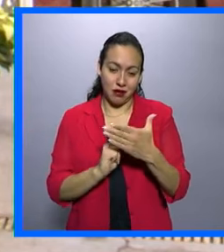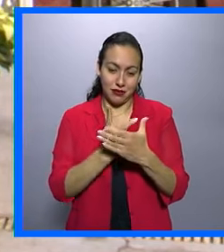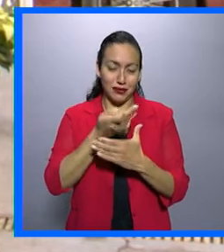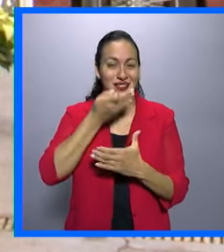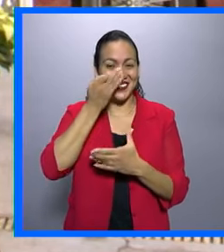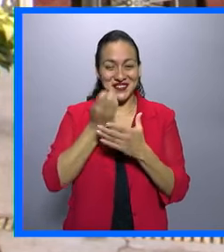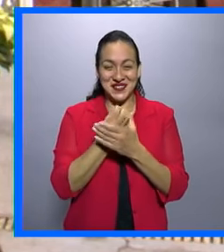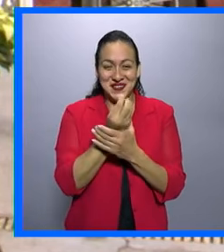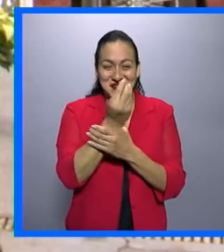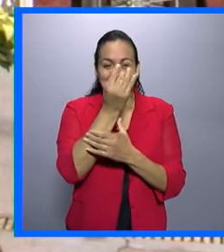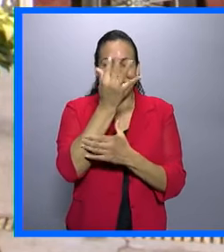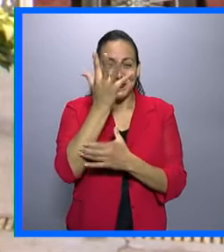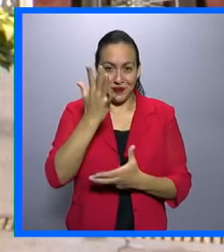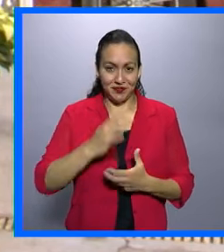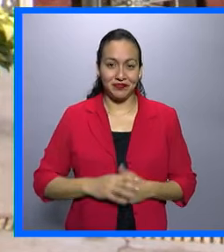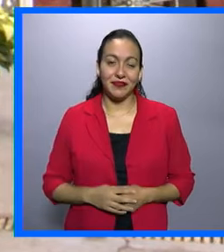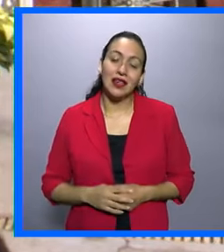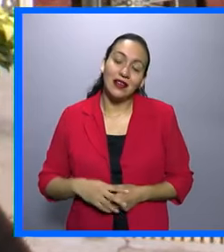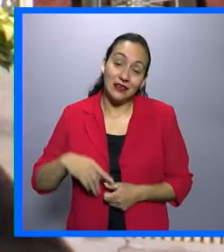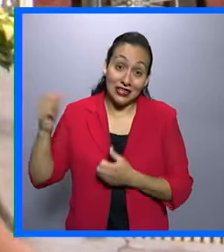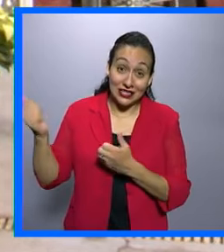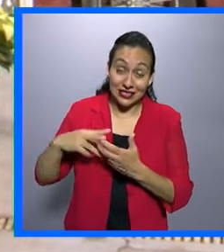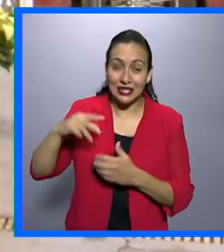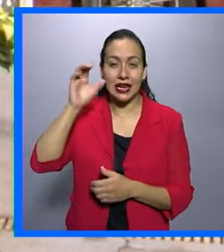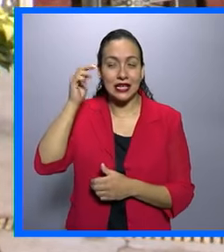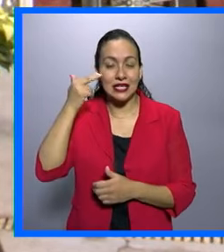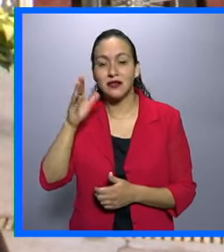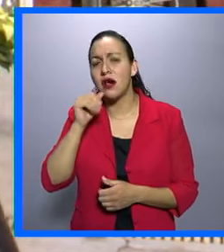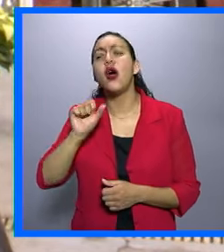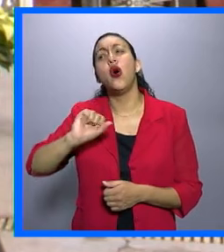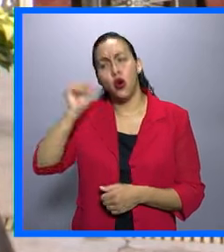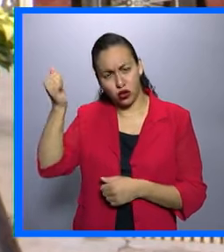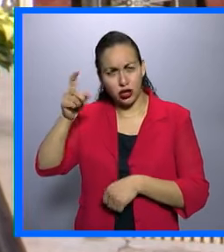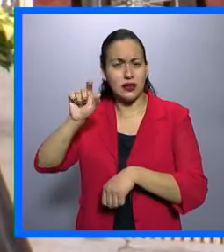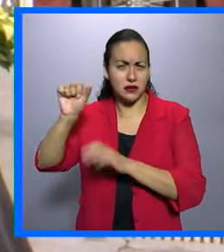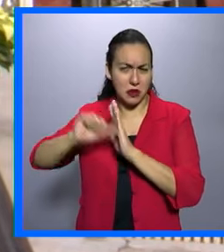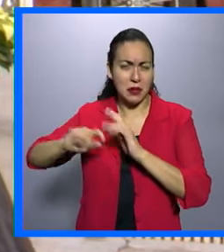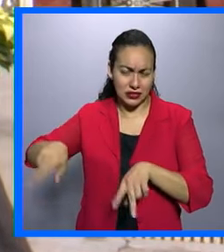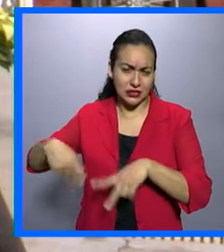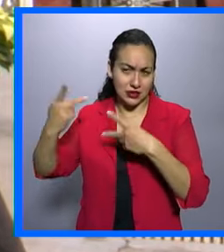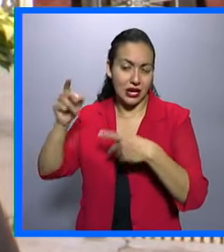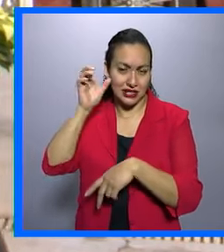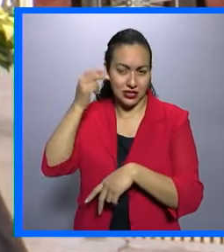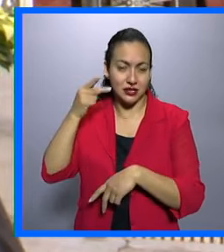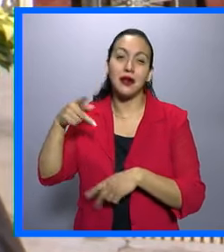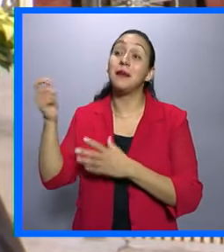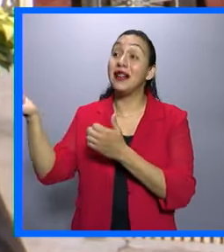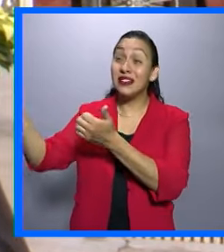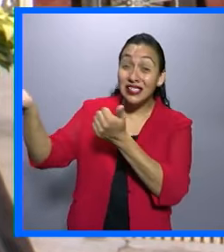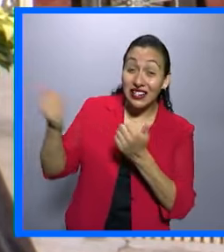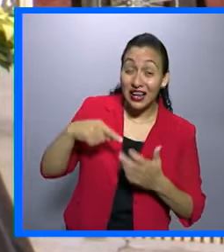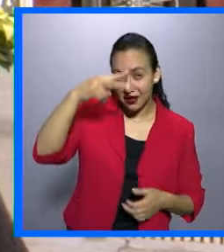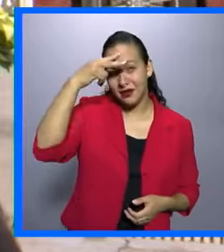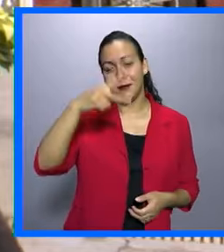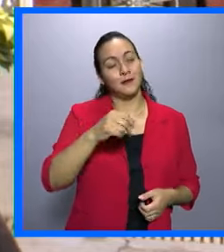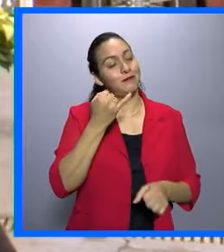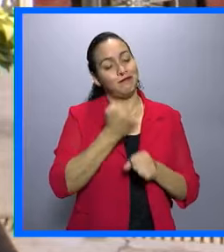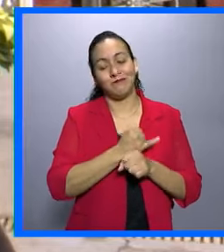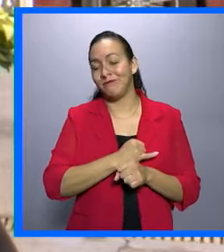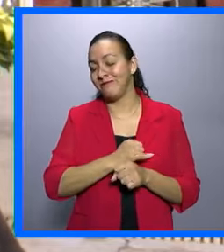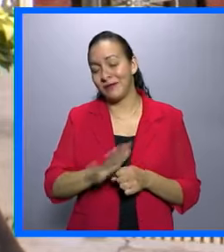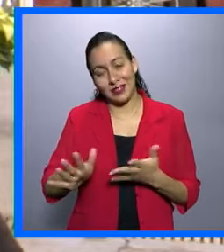no es imposible que haya cempasúchil de procedencia o de producción china llegando a México. Aparte, por